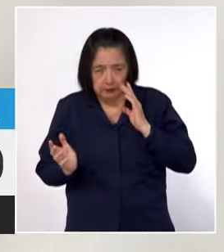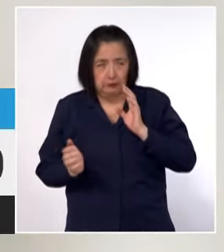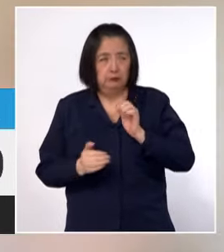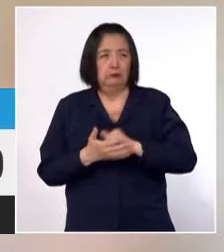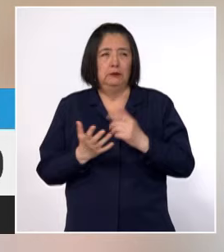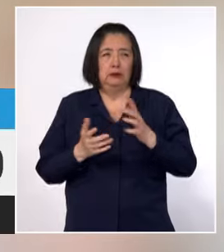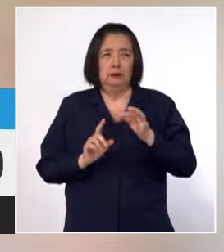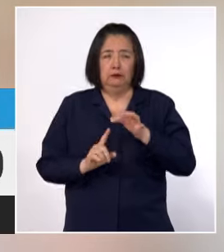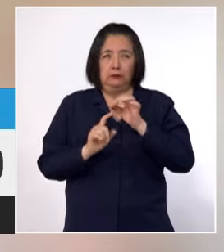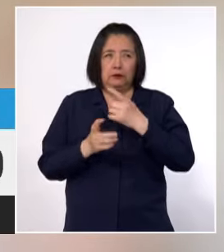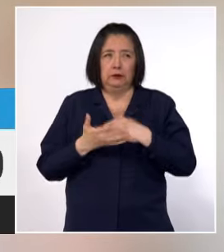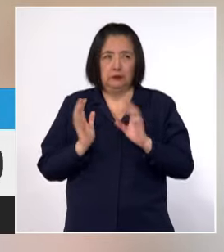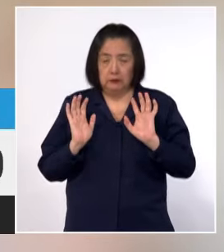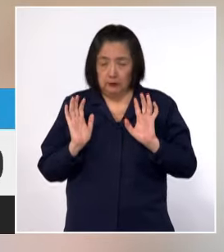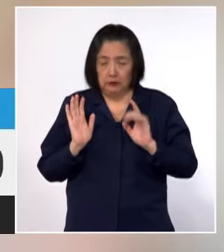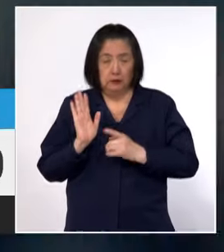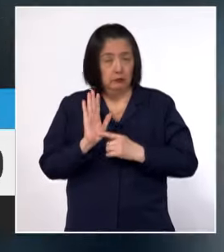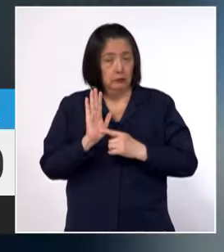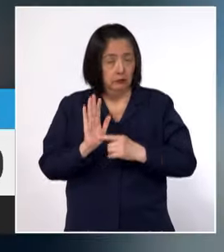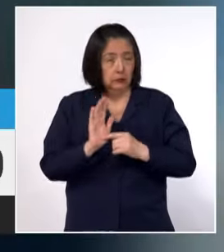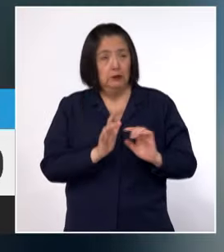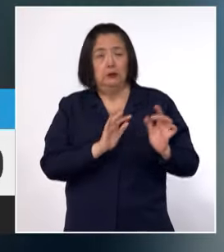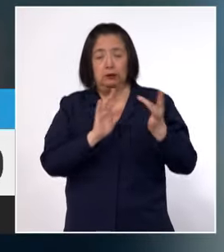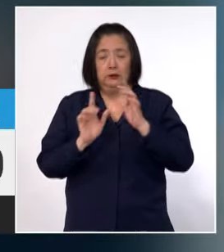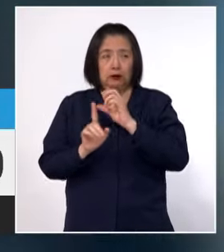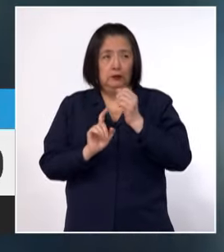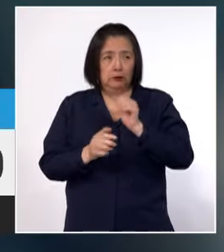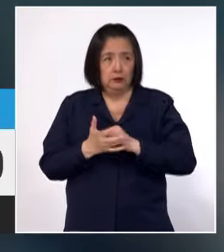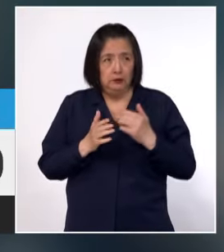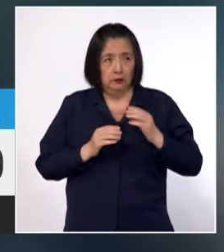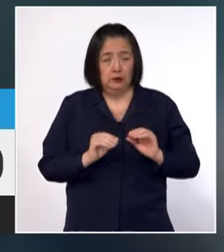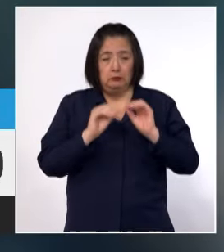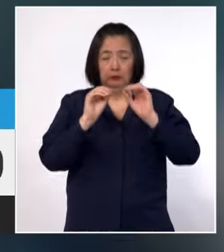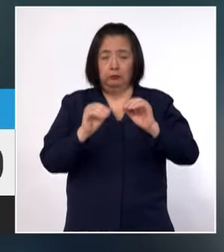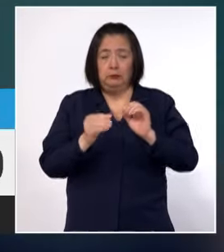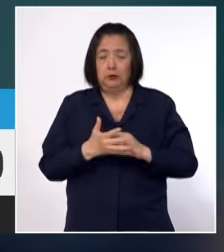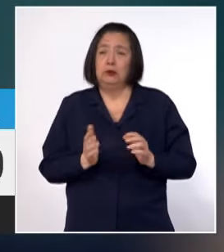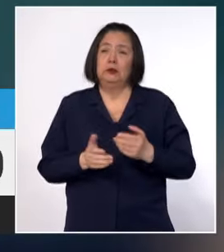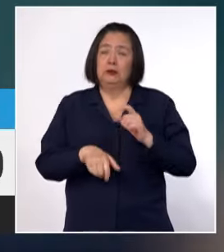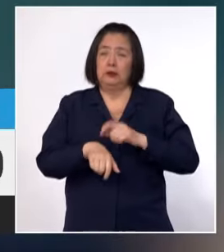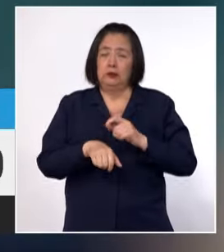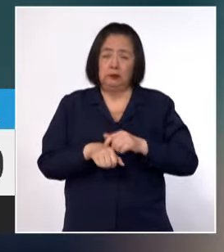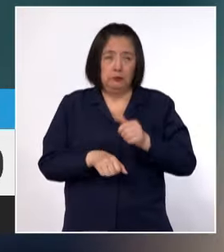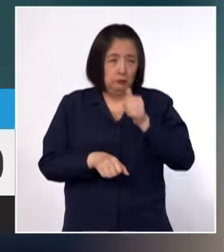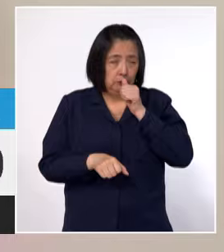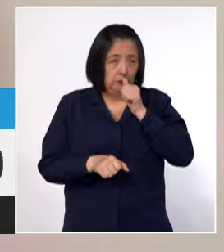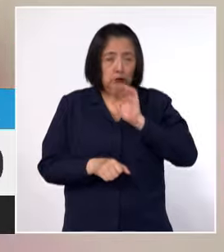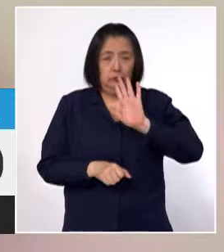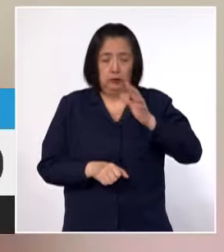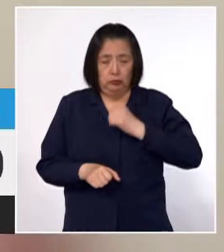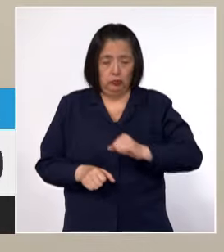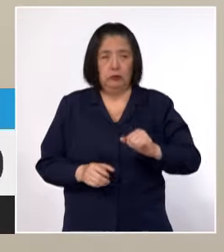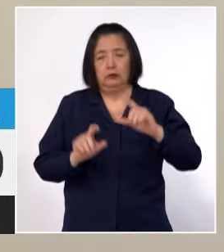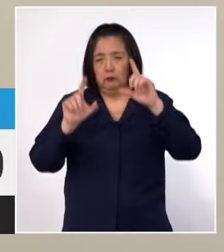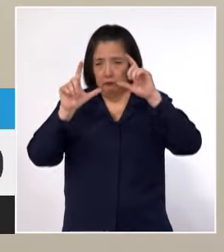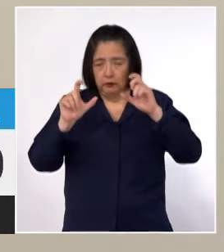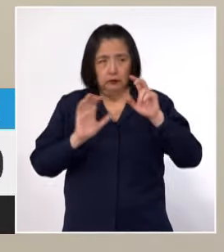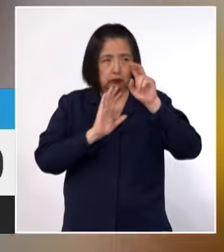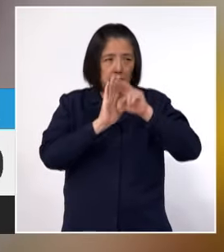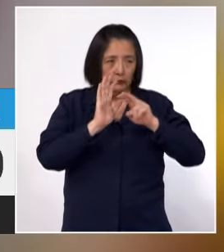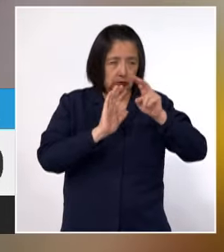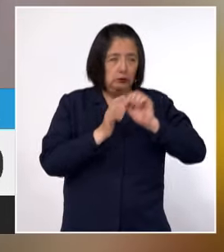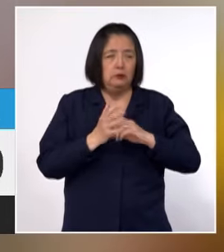especialmente aquellos con una gran presencia en las redes sociales, de compartir momentos íntimos de sus hijos. Fotos,